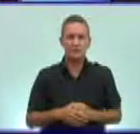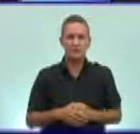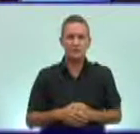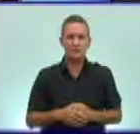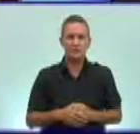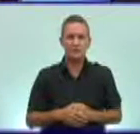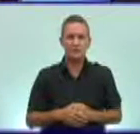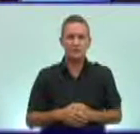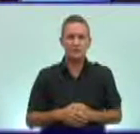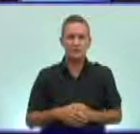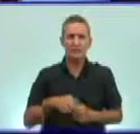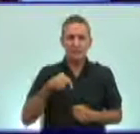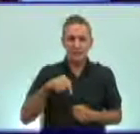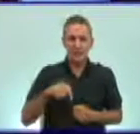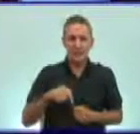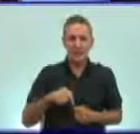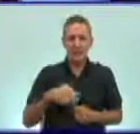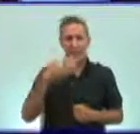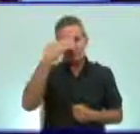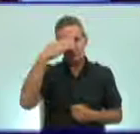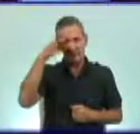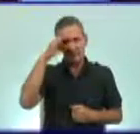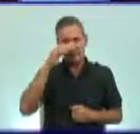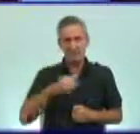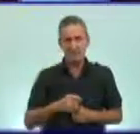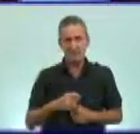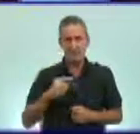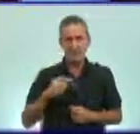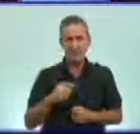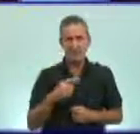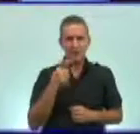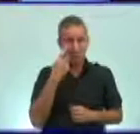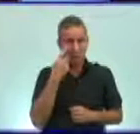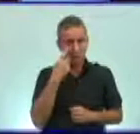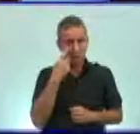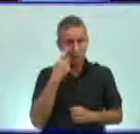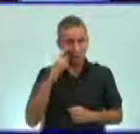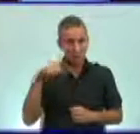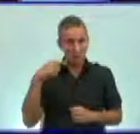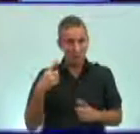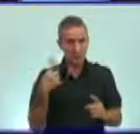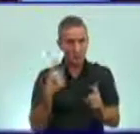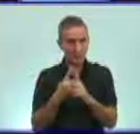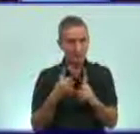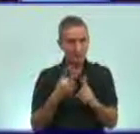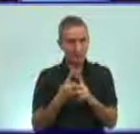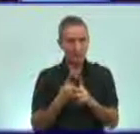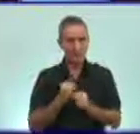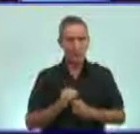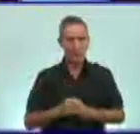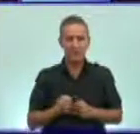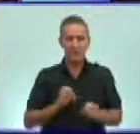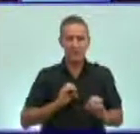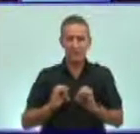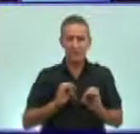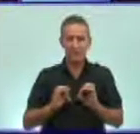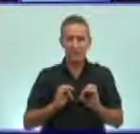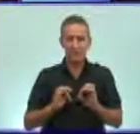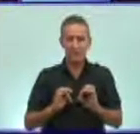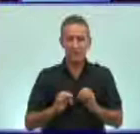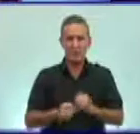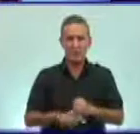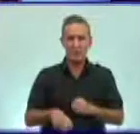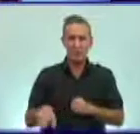existen en Cuba. Nos volveremos a ver, manténgase en contacto. Sencillamente, cuídese que en la misma medida en